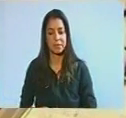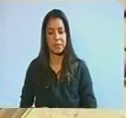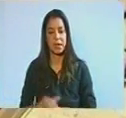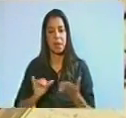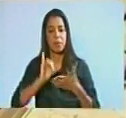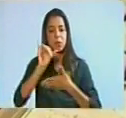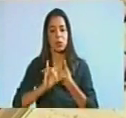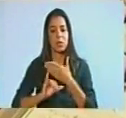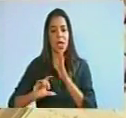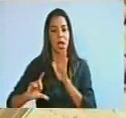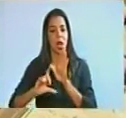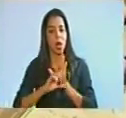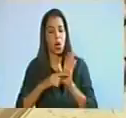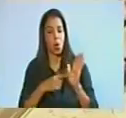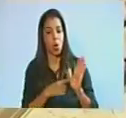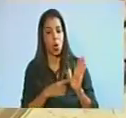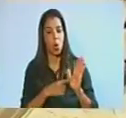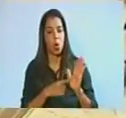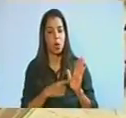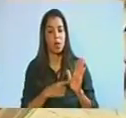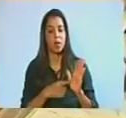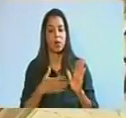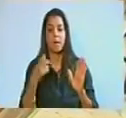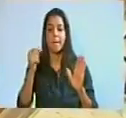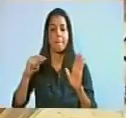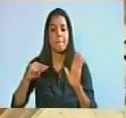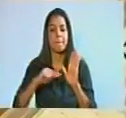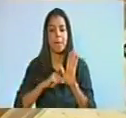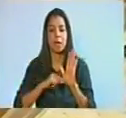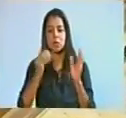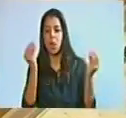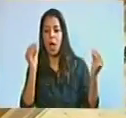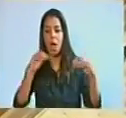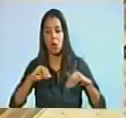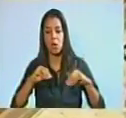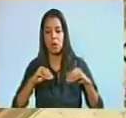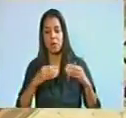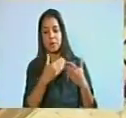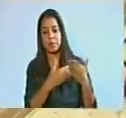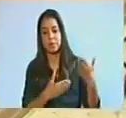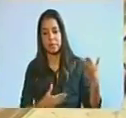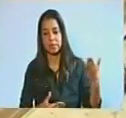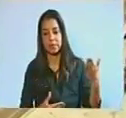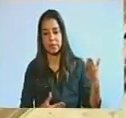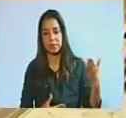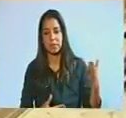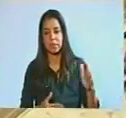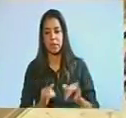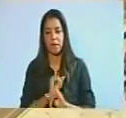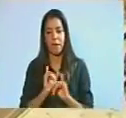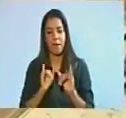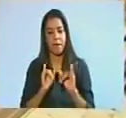Proyecto de ley constitucional de precios acordados. Es todo, señora presidenta.